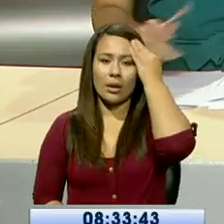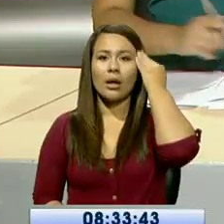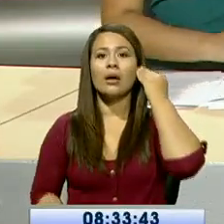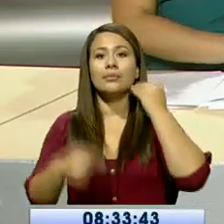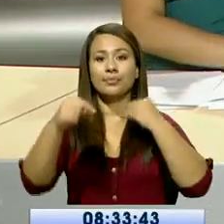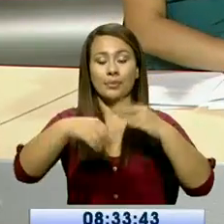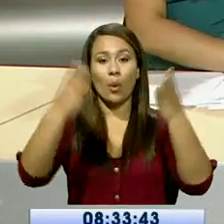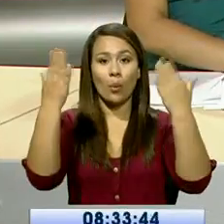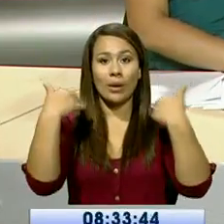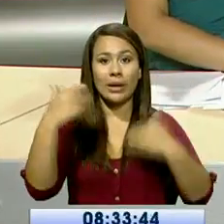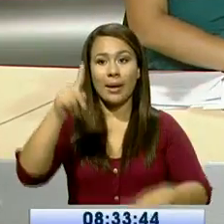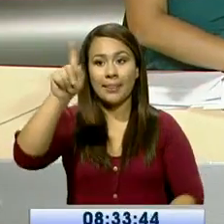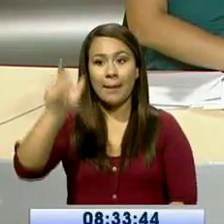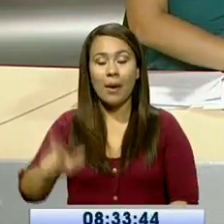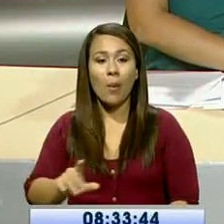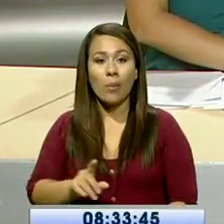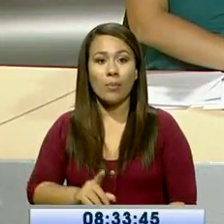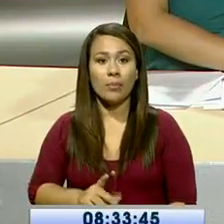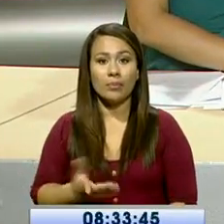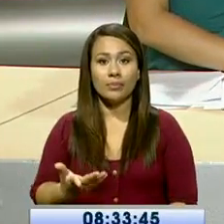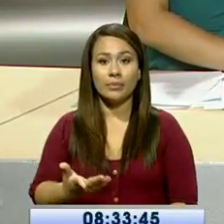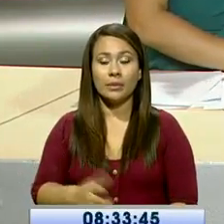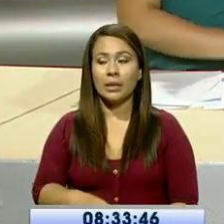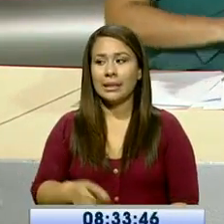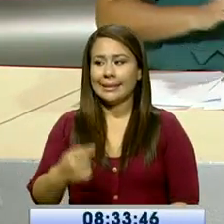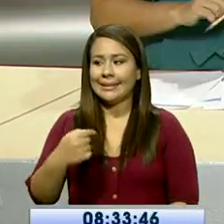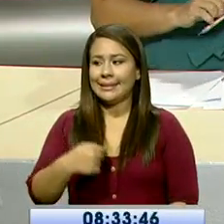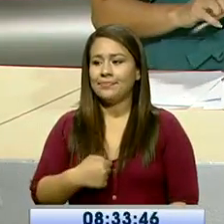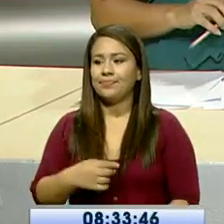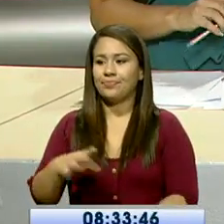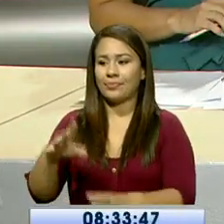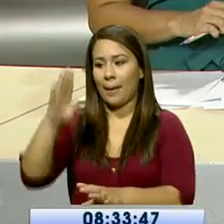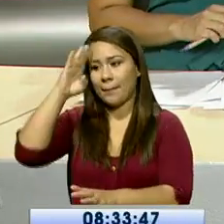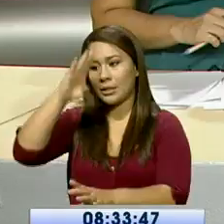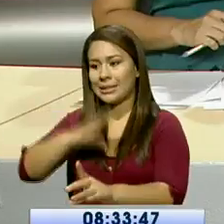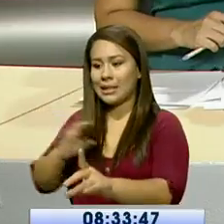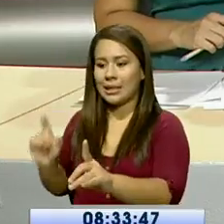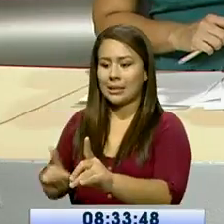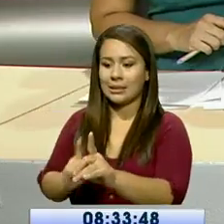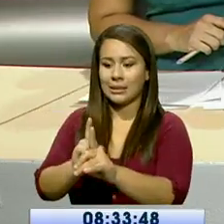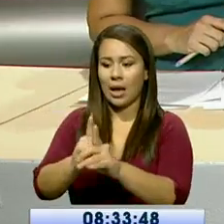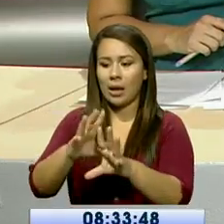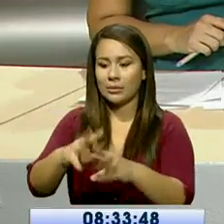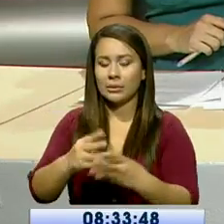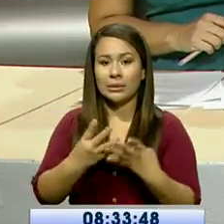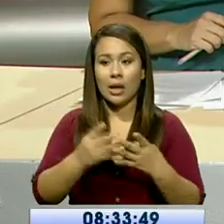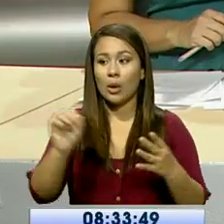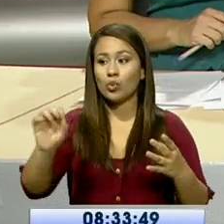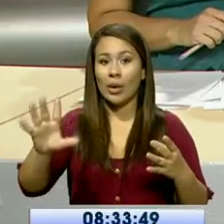En Guayaquil, un supuesto delincuente se salvó de ser linchado por el populacho. El hecho se produjo en el sur de Guayaquil.